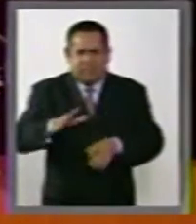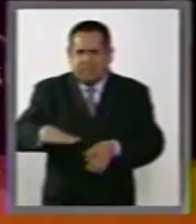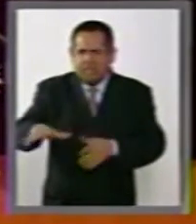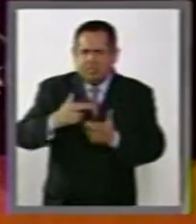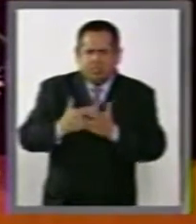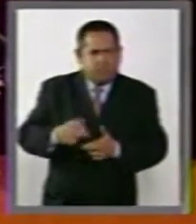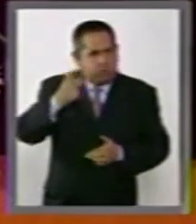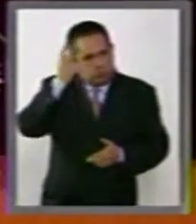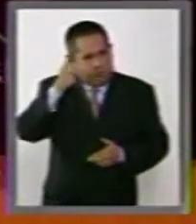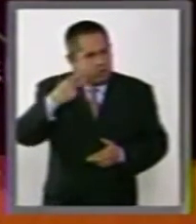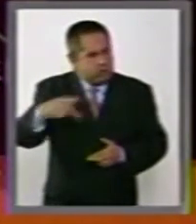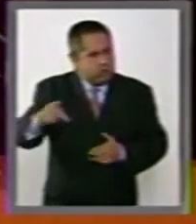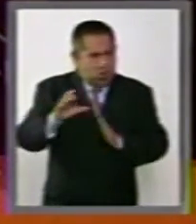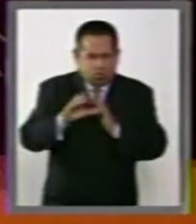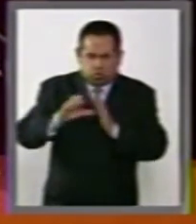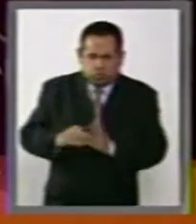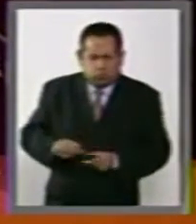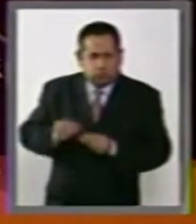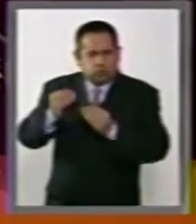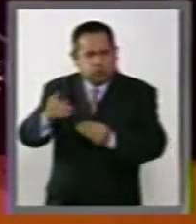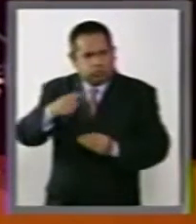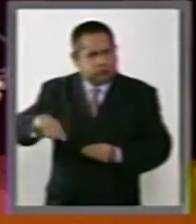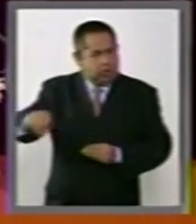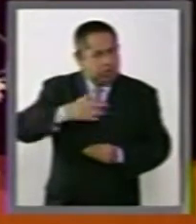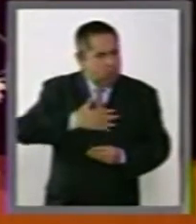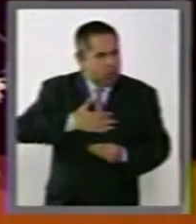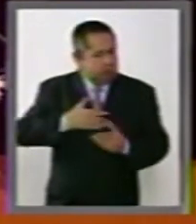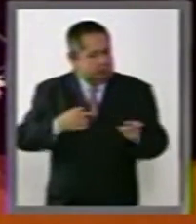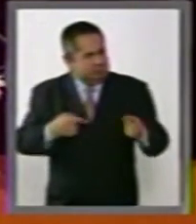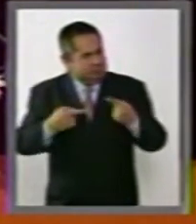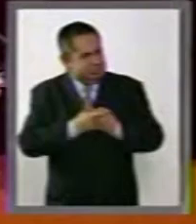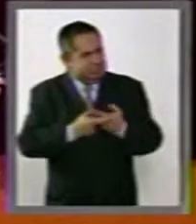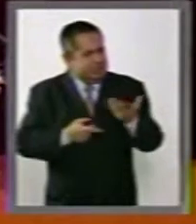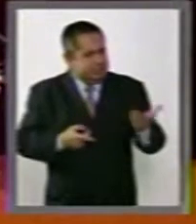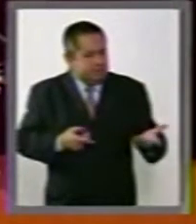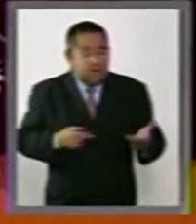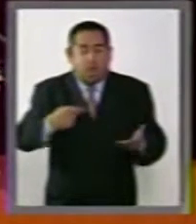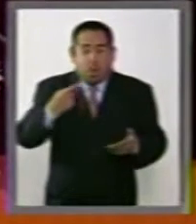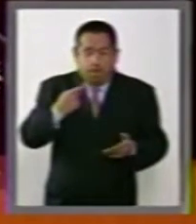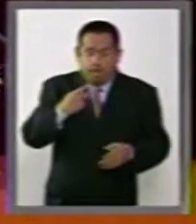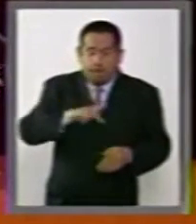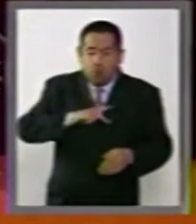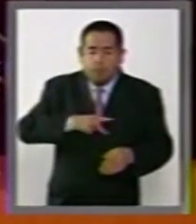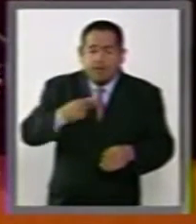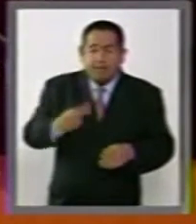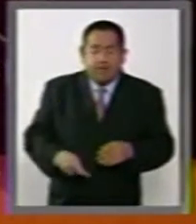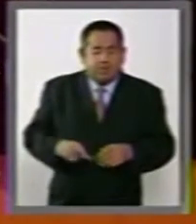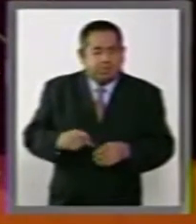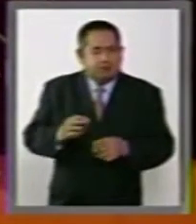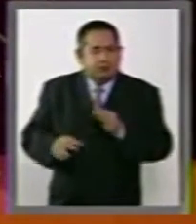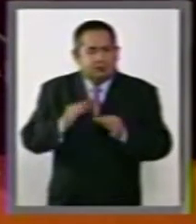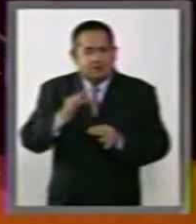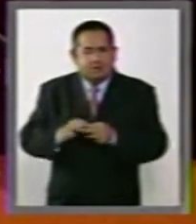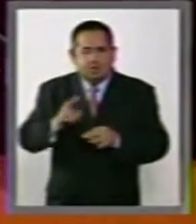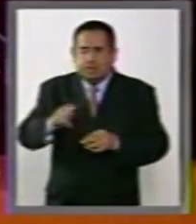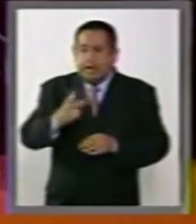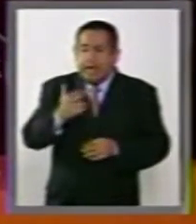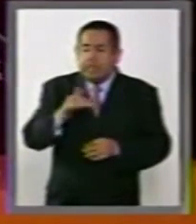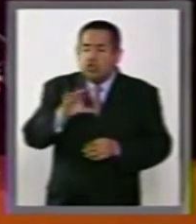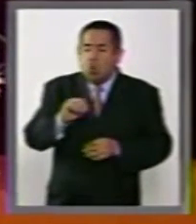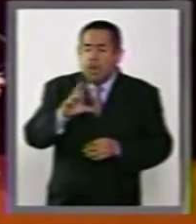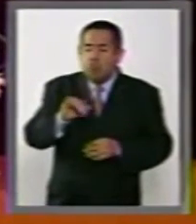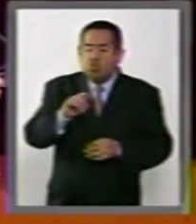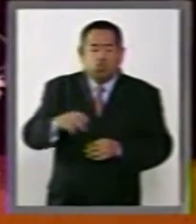por derecho la Constitución nos otorga, la propiedad originaria de los